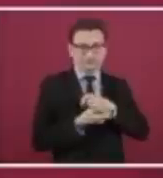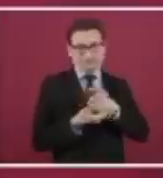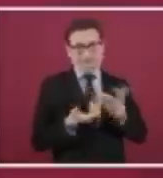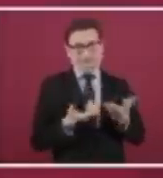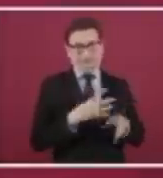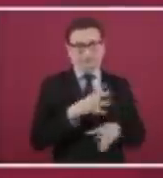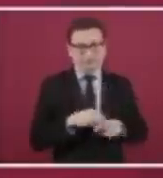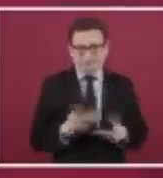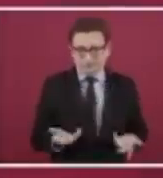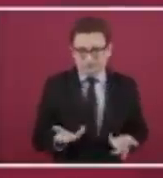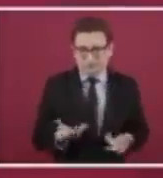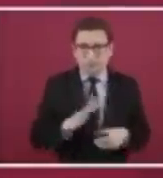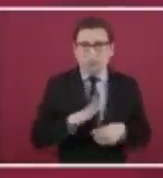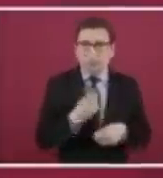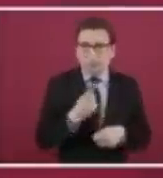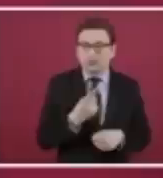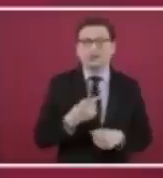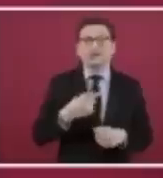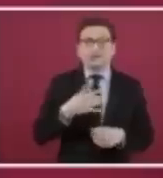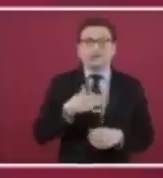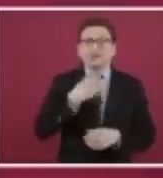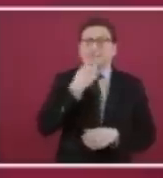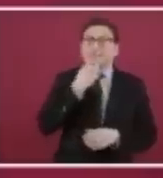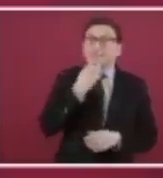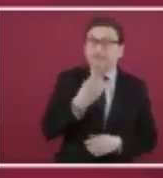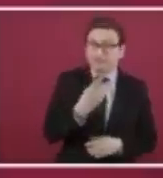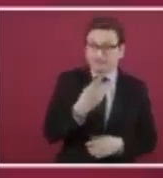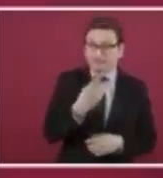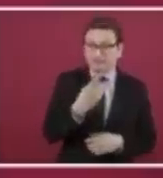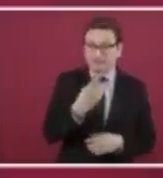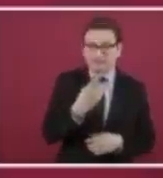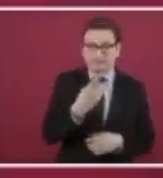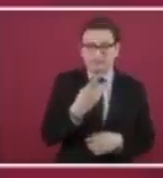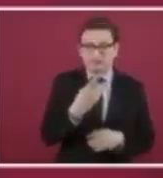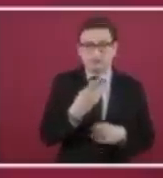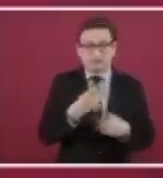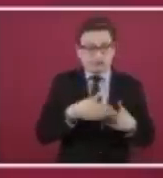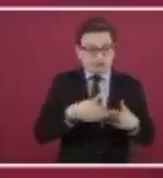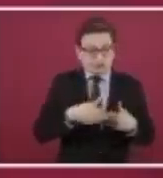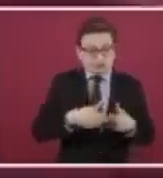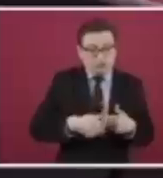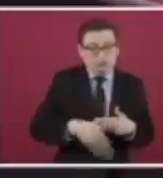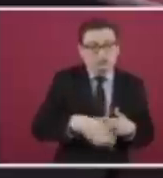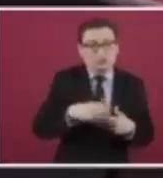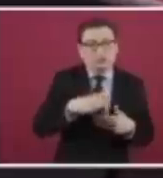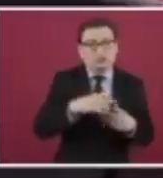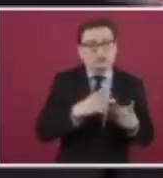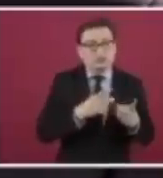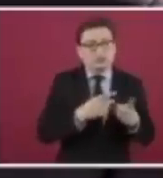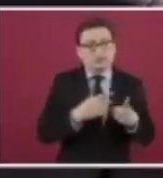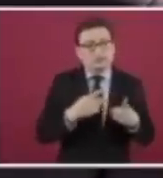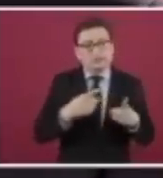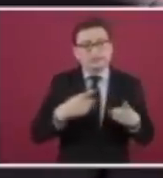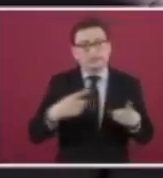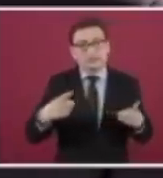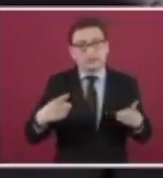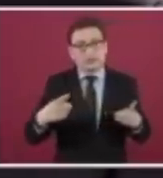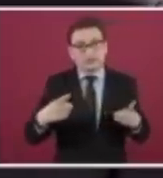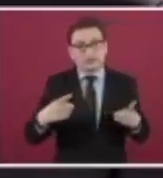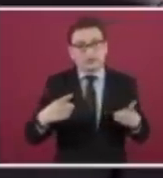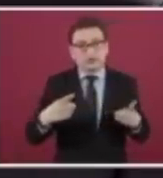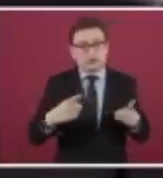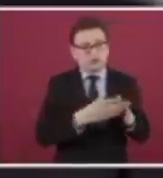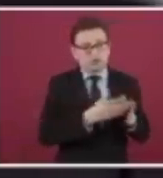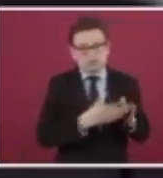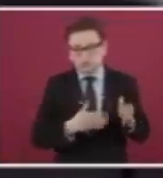porque no es lo mismo decir va a haber desarrollo en los próximos